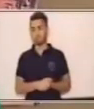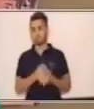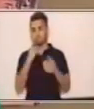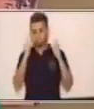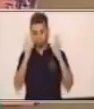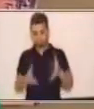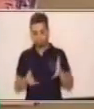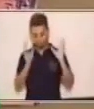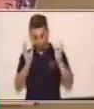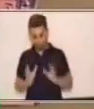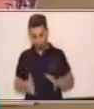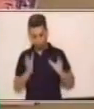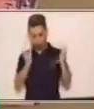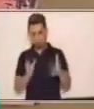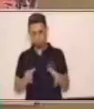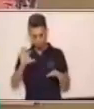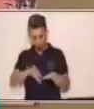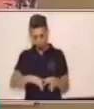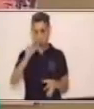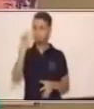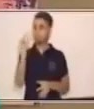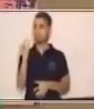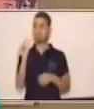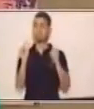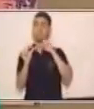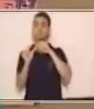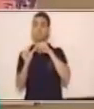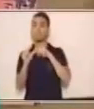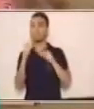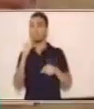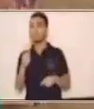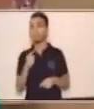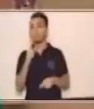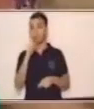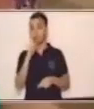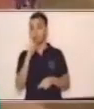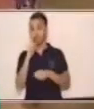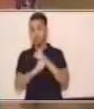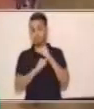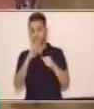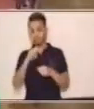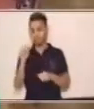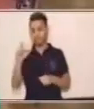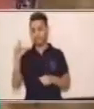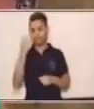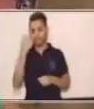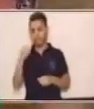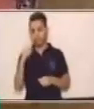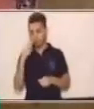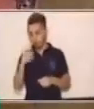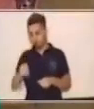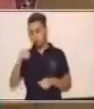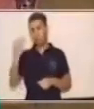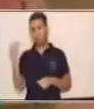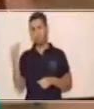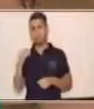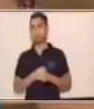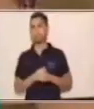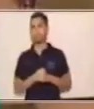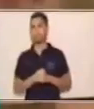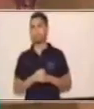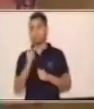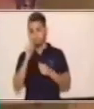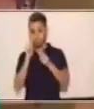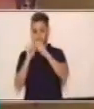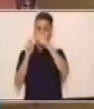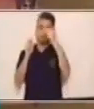taponcito, dentro del tapón va a estar una fracción, como las que tú puedes observar acá. Entonces